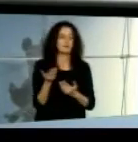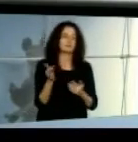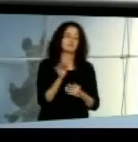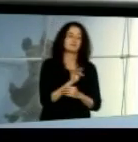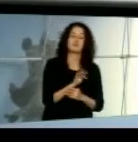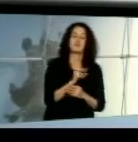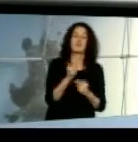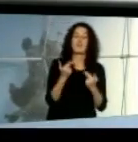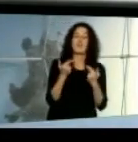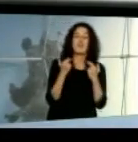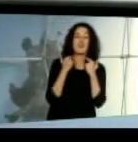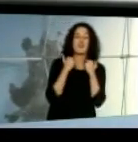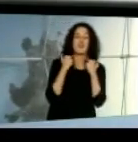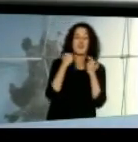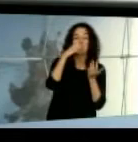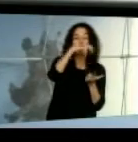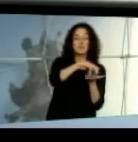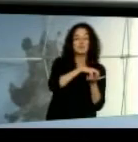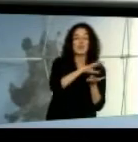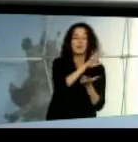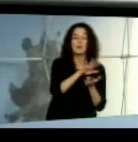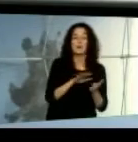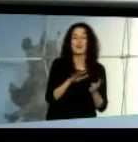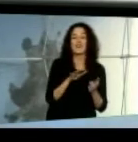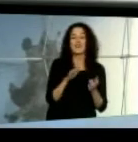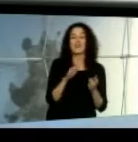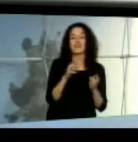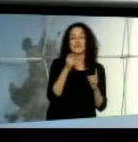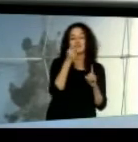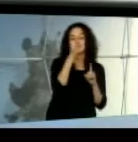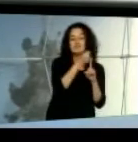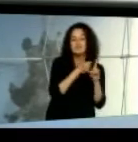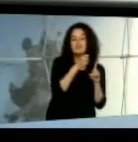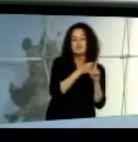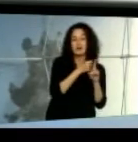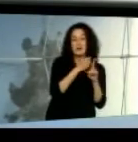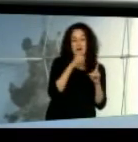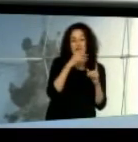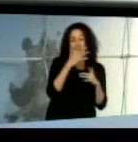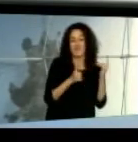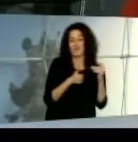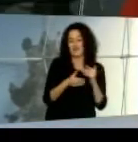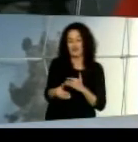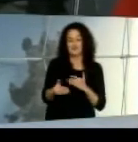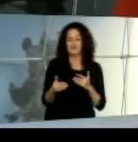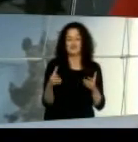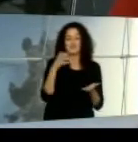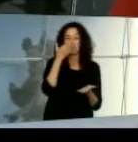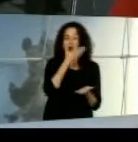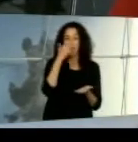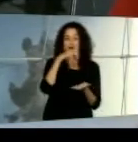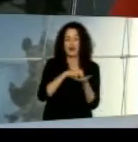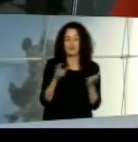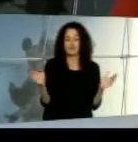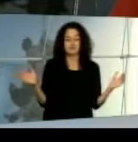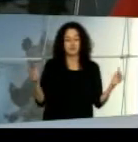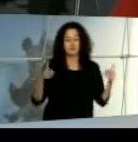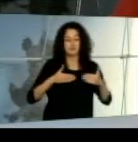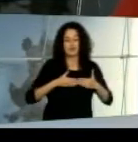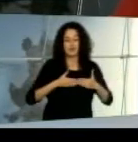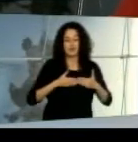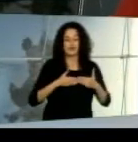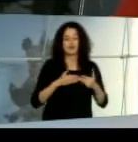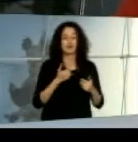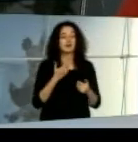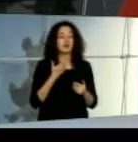no puso empeño en esa época, pero finalmente el centro se cerró. Y tuvo un gran empeño en que se hiciera